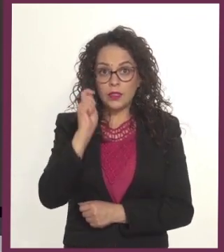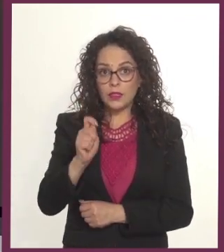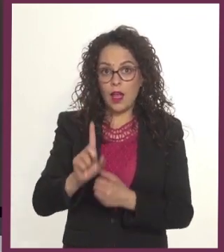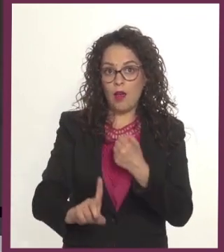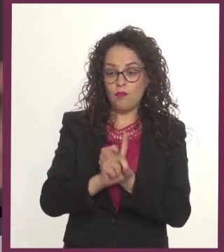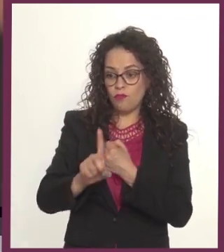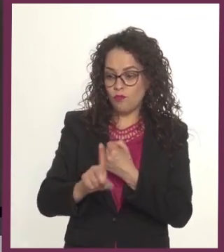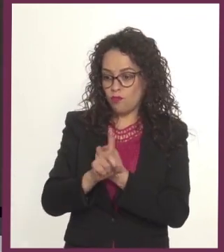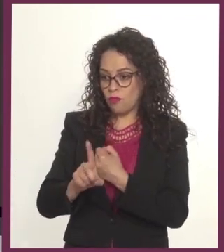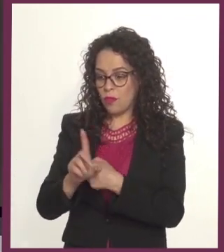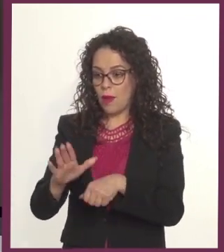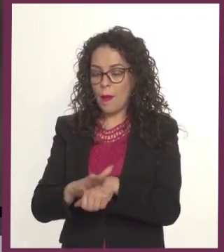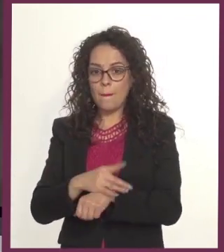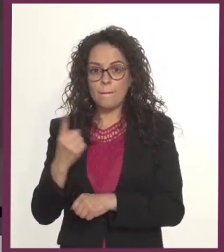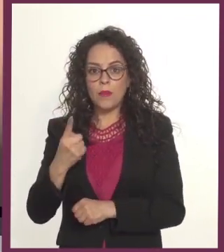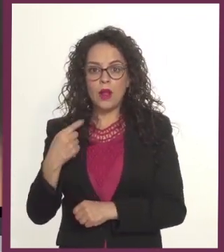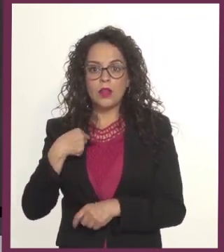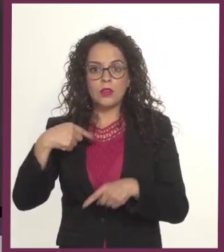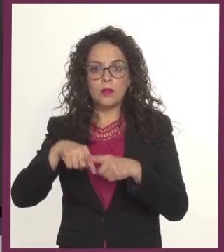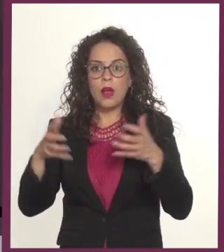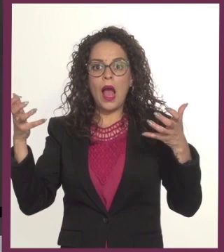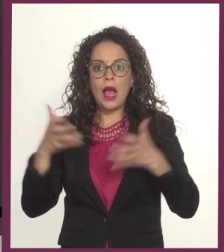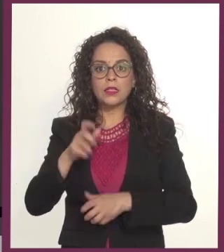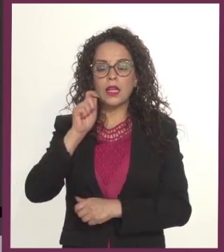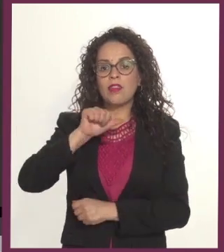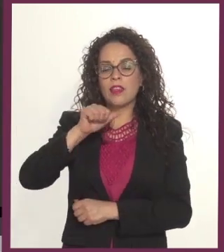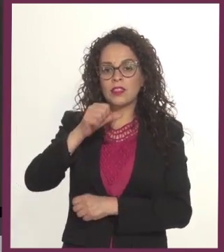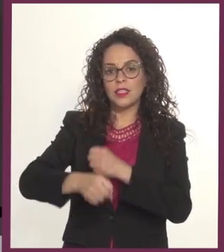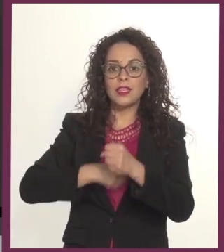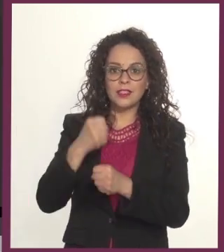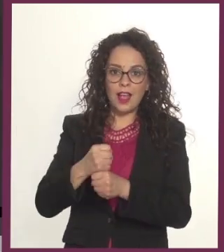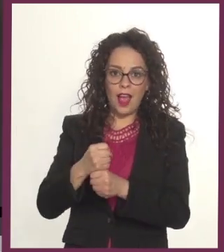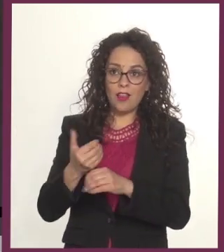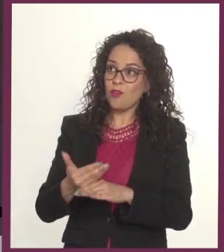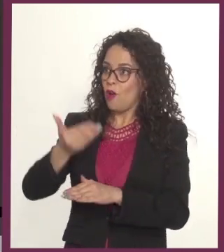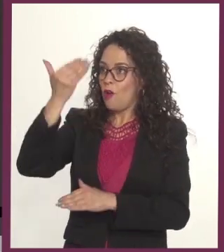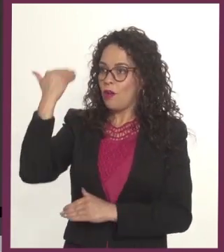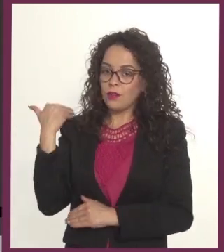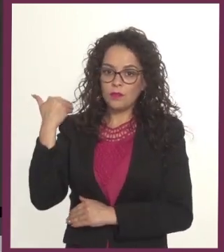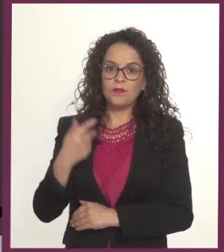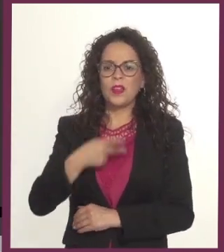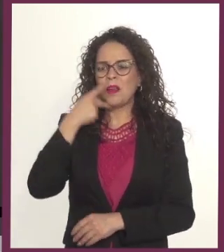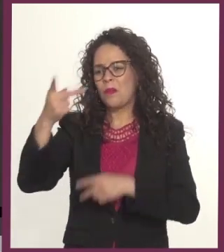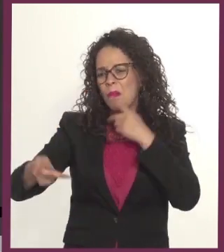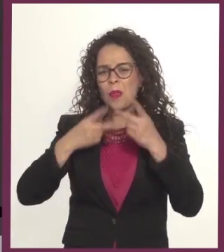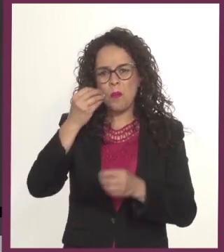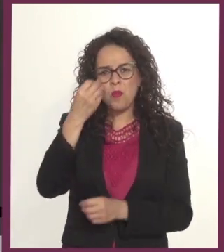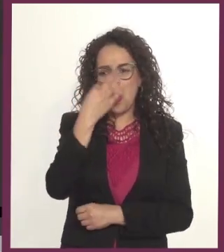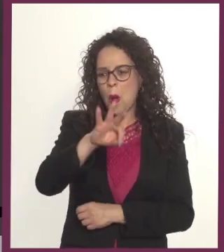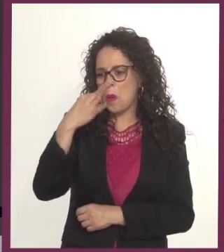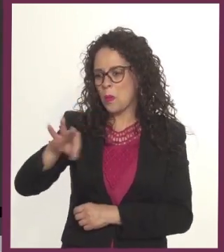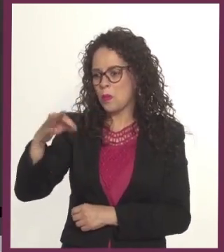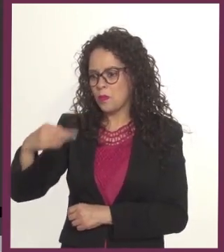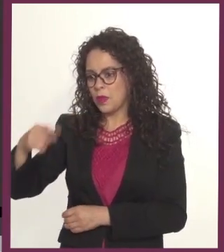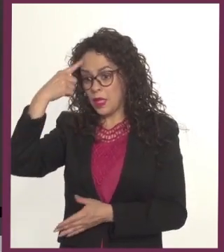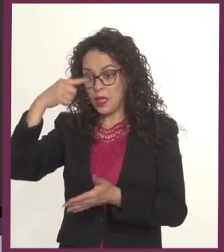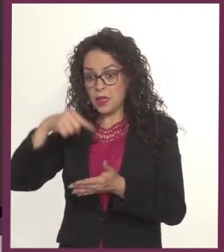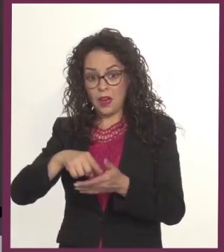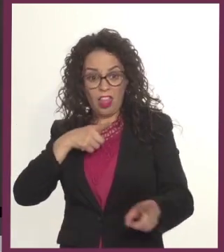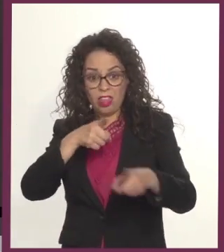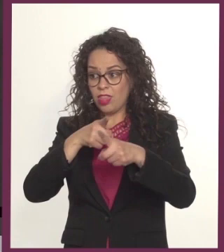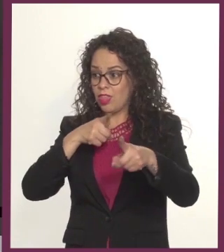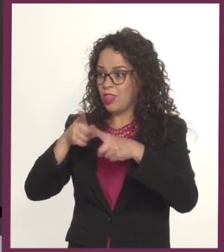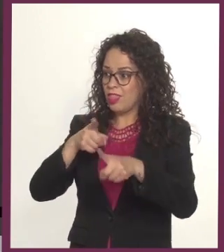lados ahora antes de que se hayan entendido bien. Por ejemplo, cuando yo empecé a batallar, porque empecé